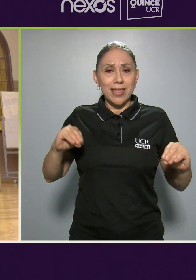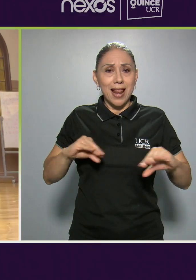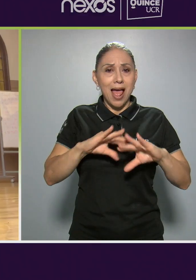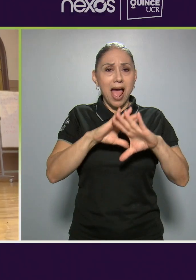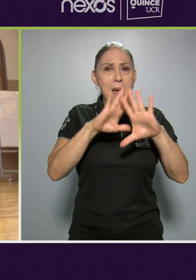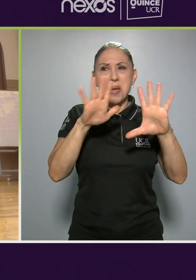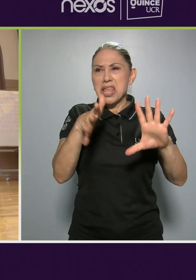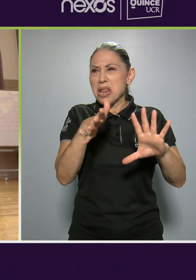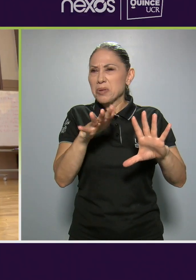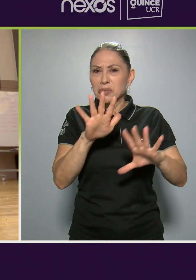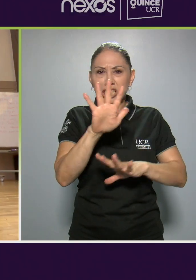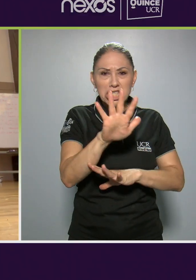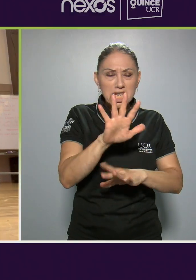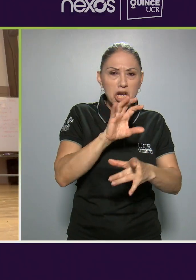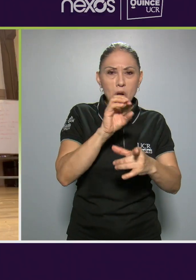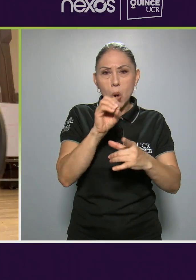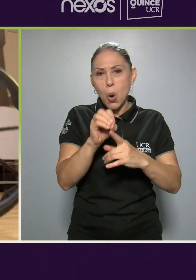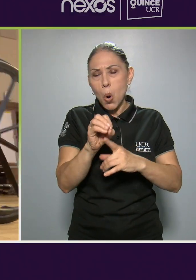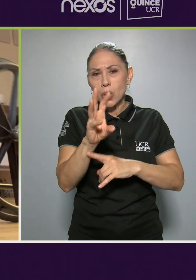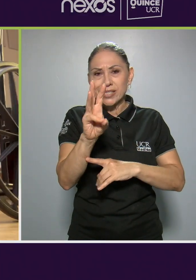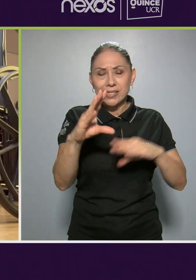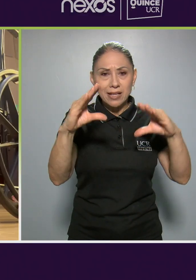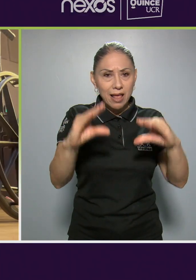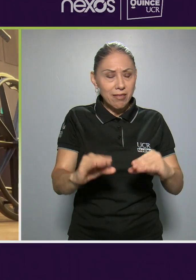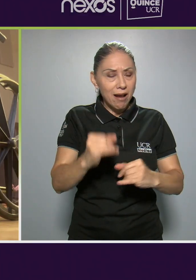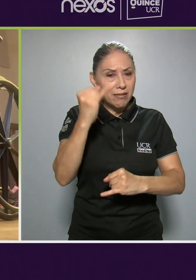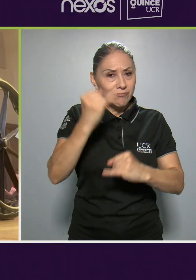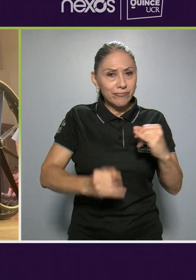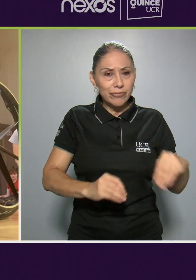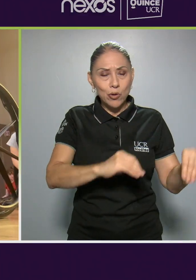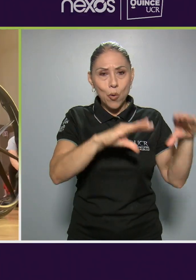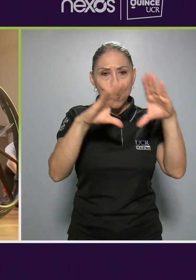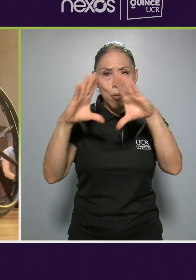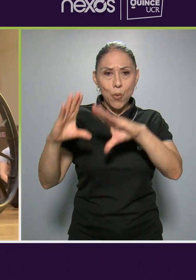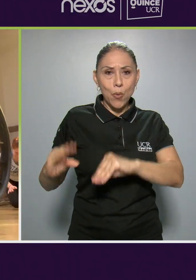hasta alrededor 5 o 6 de la tarde.